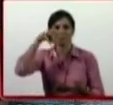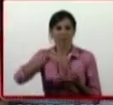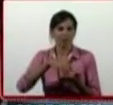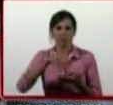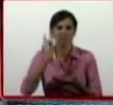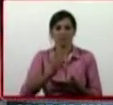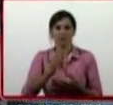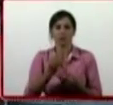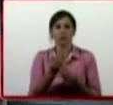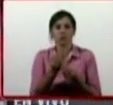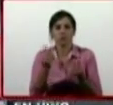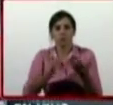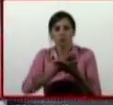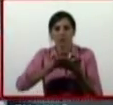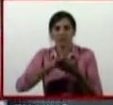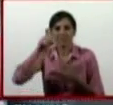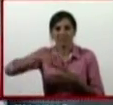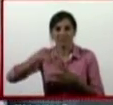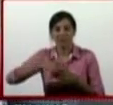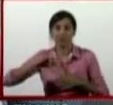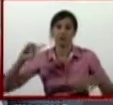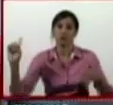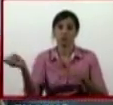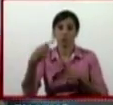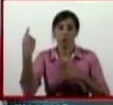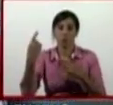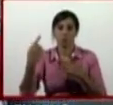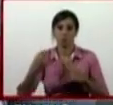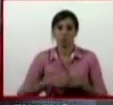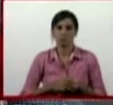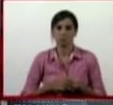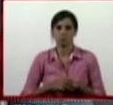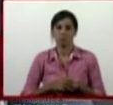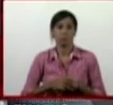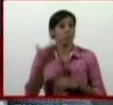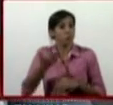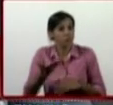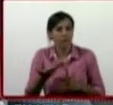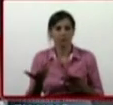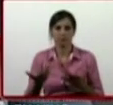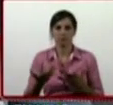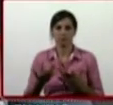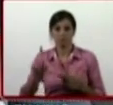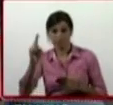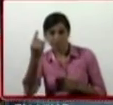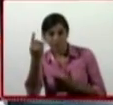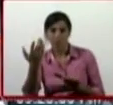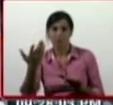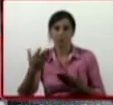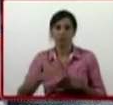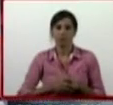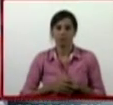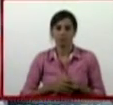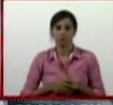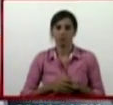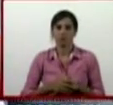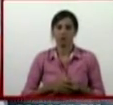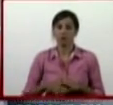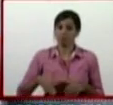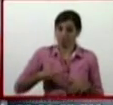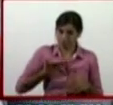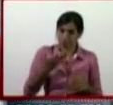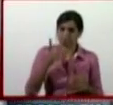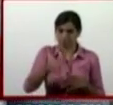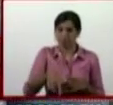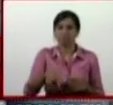para resolver las necesidades colectivas, en lo fundamental. Y tener capacidad